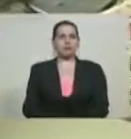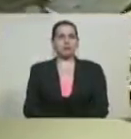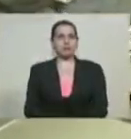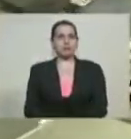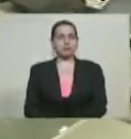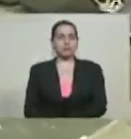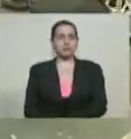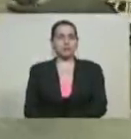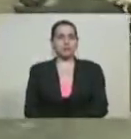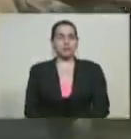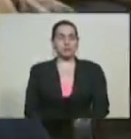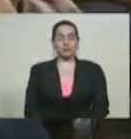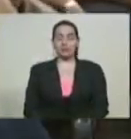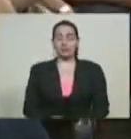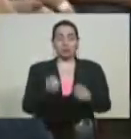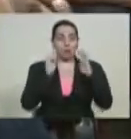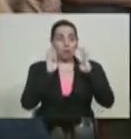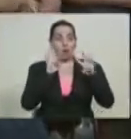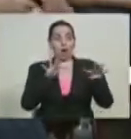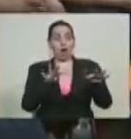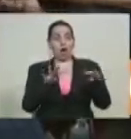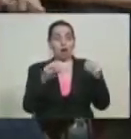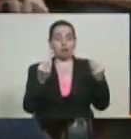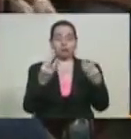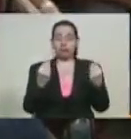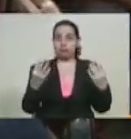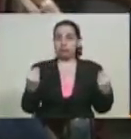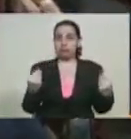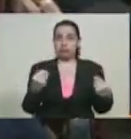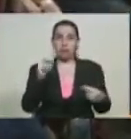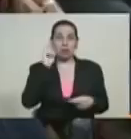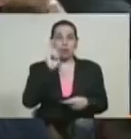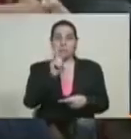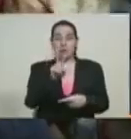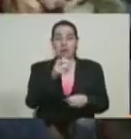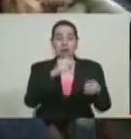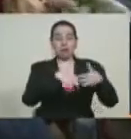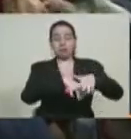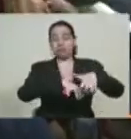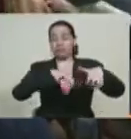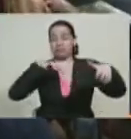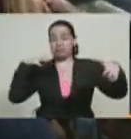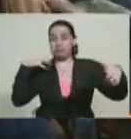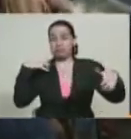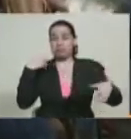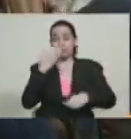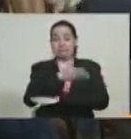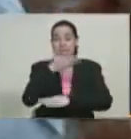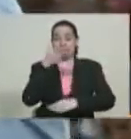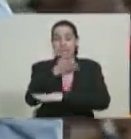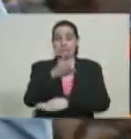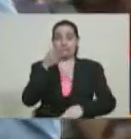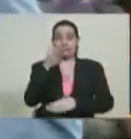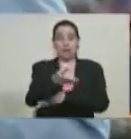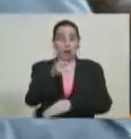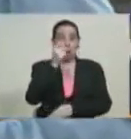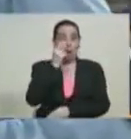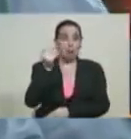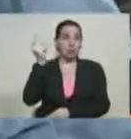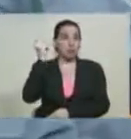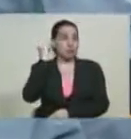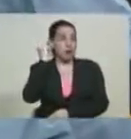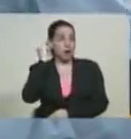Muy impresionante ver cómo millones y millones de hombres,